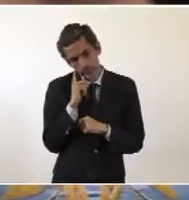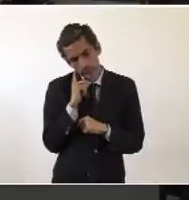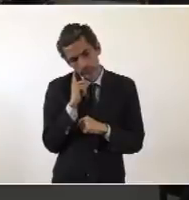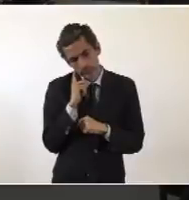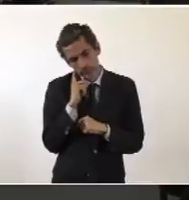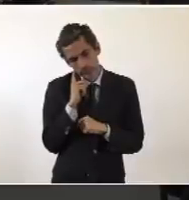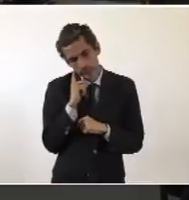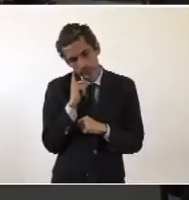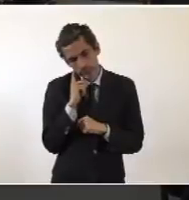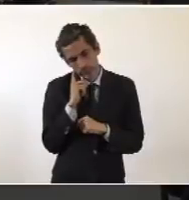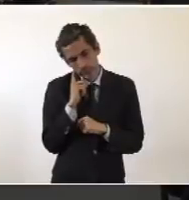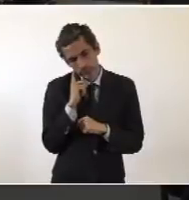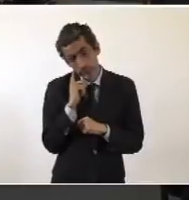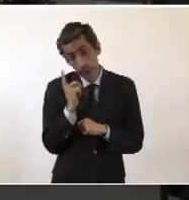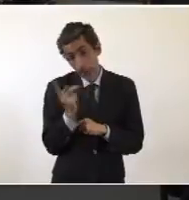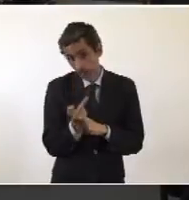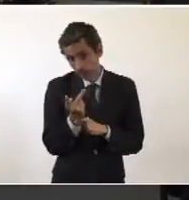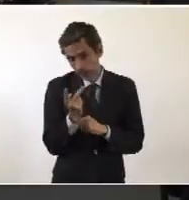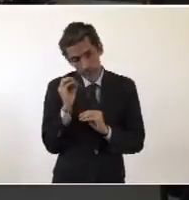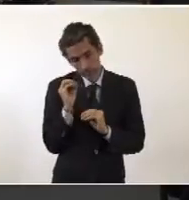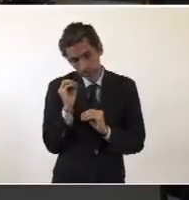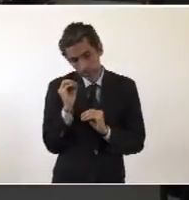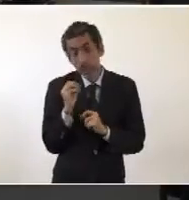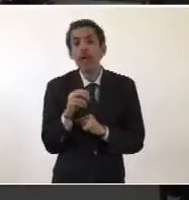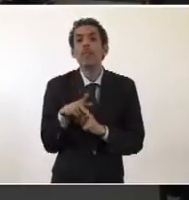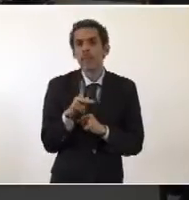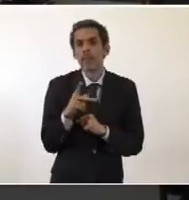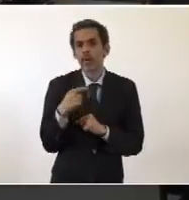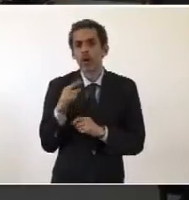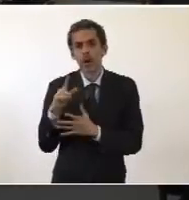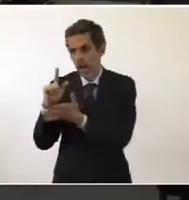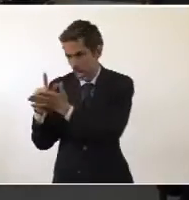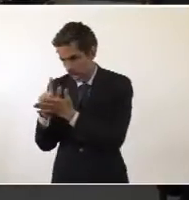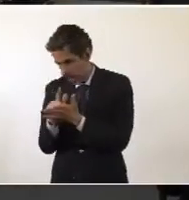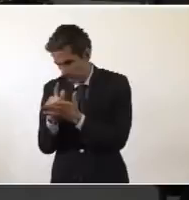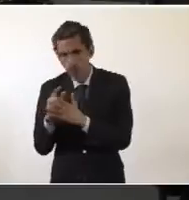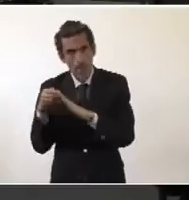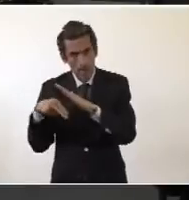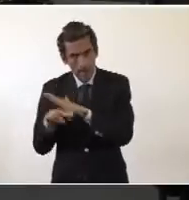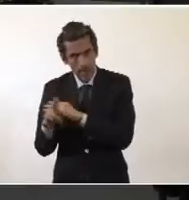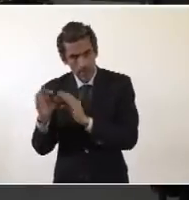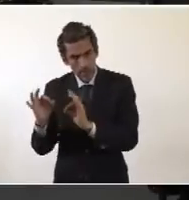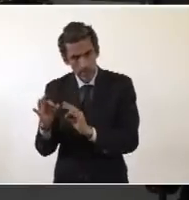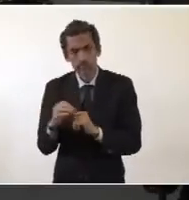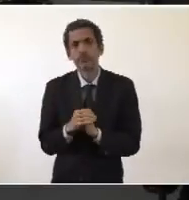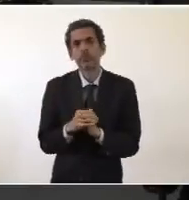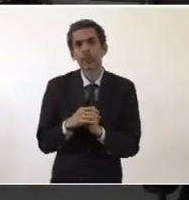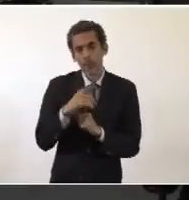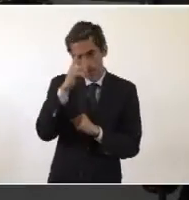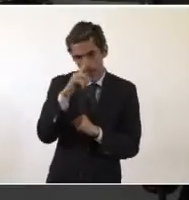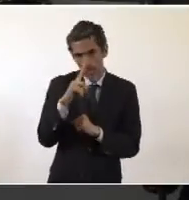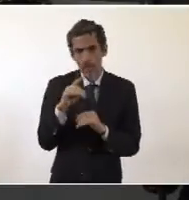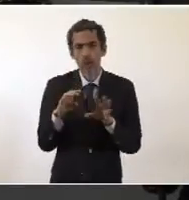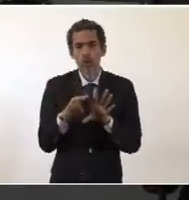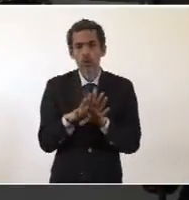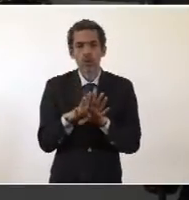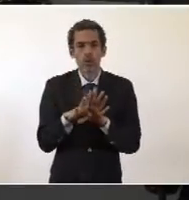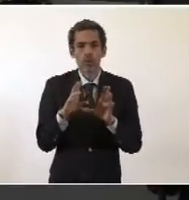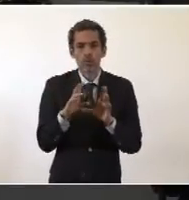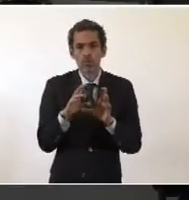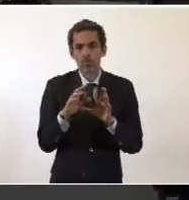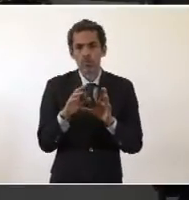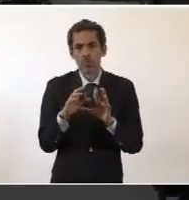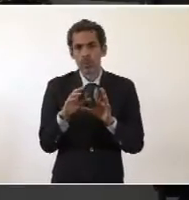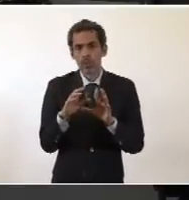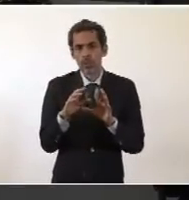Se sigue haciendo las labores de sanitización, estamos en contacto con los transportistas y con la unidad internacional